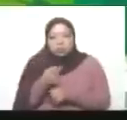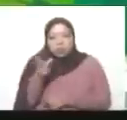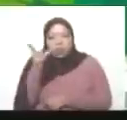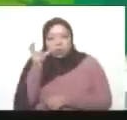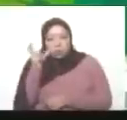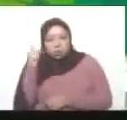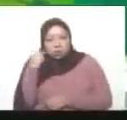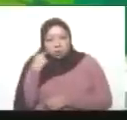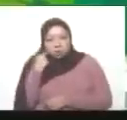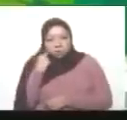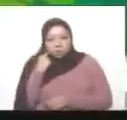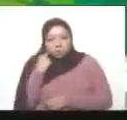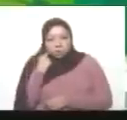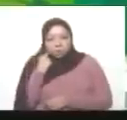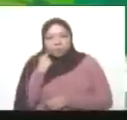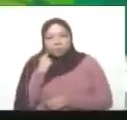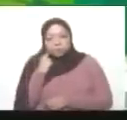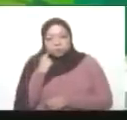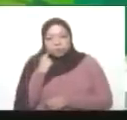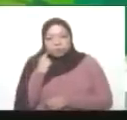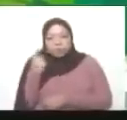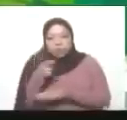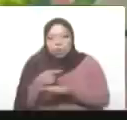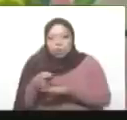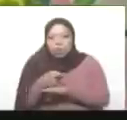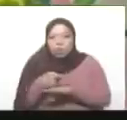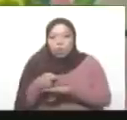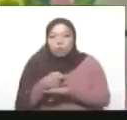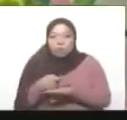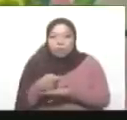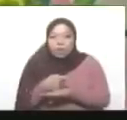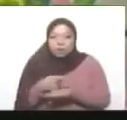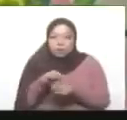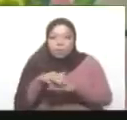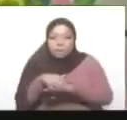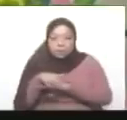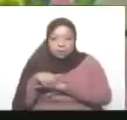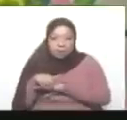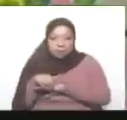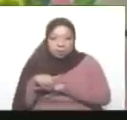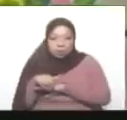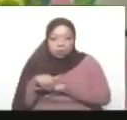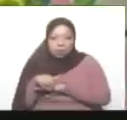les escucha por el gobierno de la Guyana británica